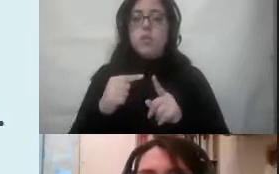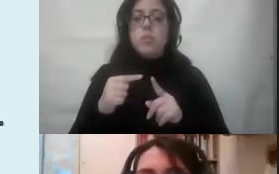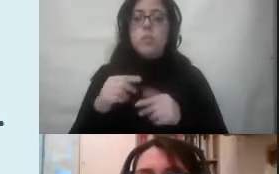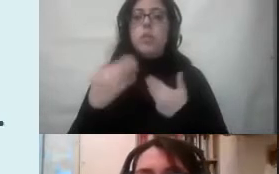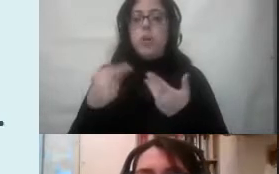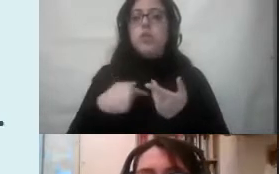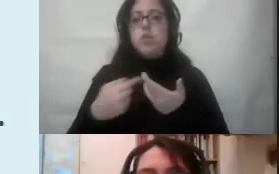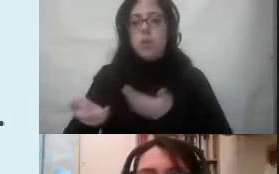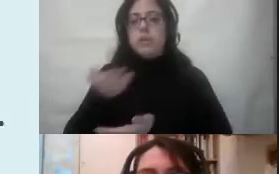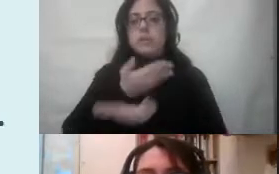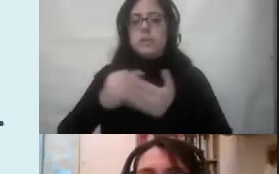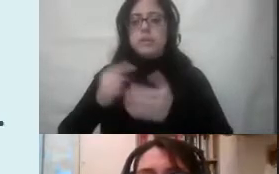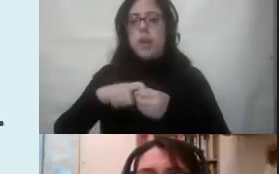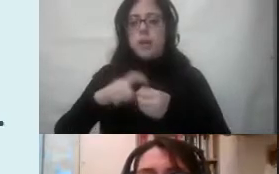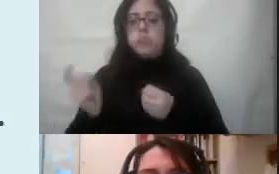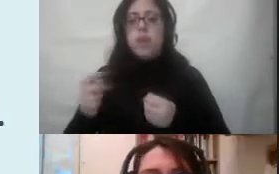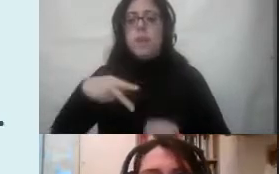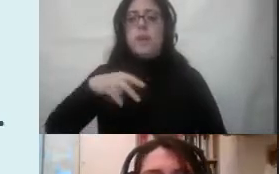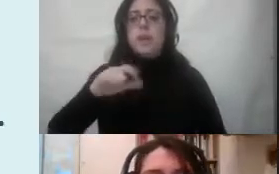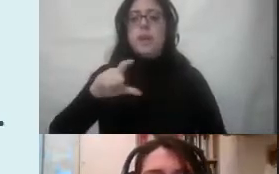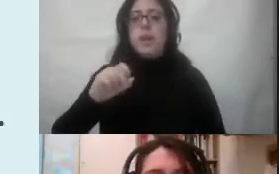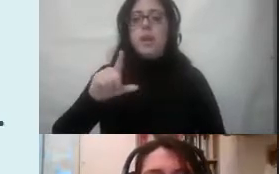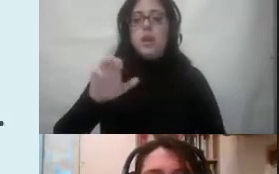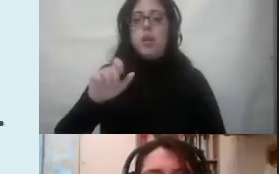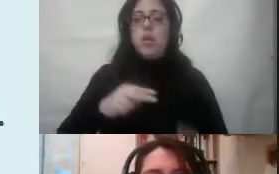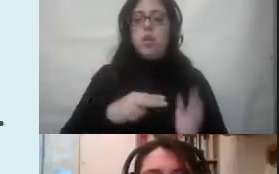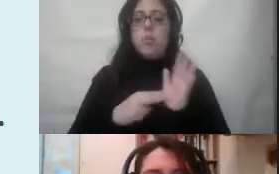que Nicole nos presente el Padlet.